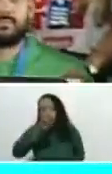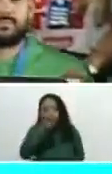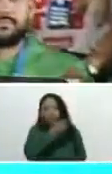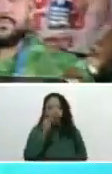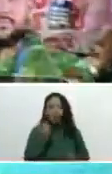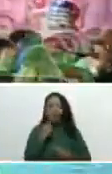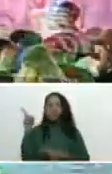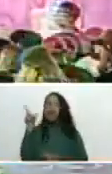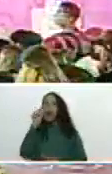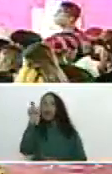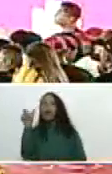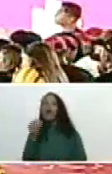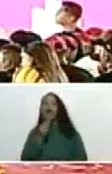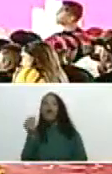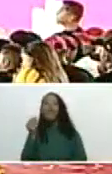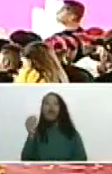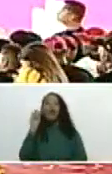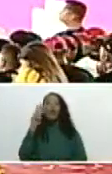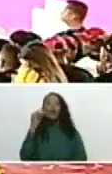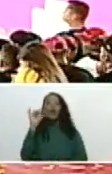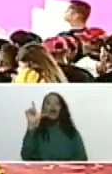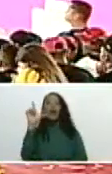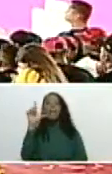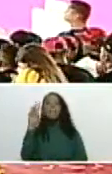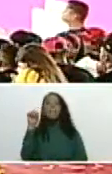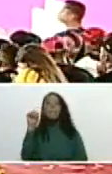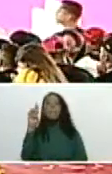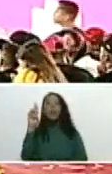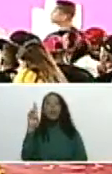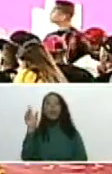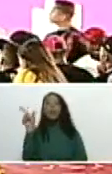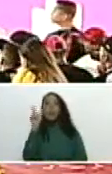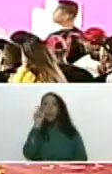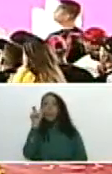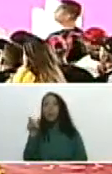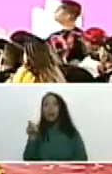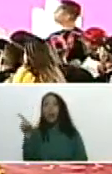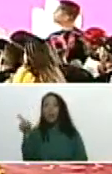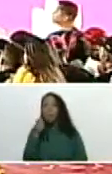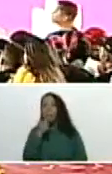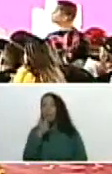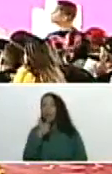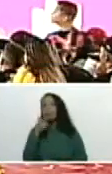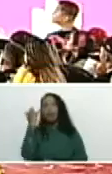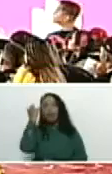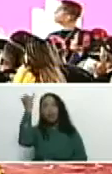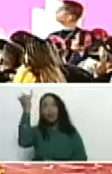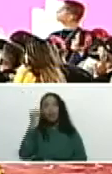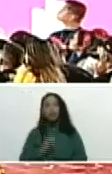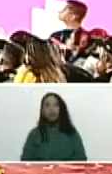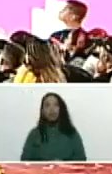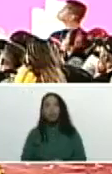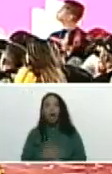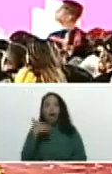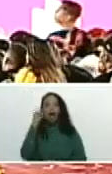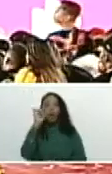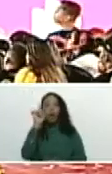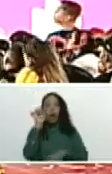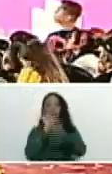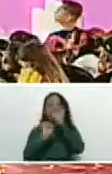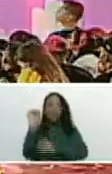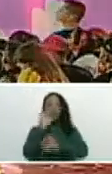José. Qué bella idea de Wilmer José, ¿no? Hermosísimo. Que haya una vanguardia de